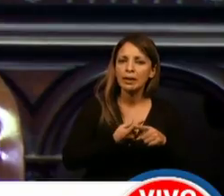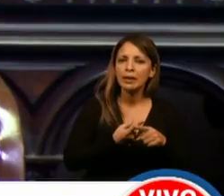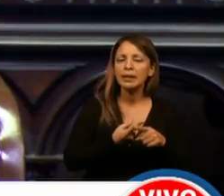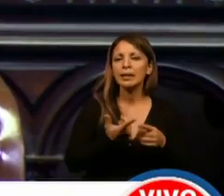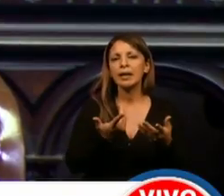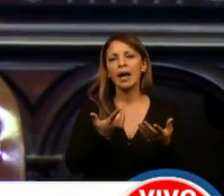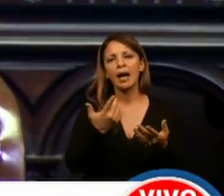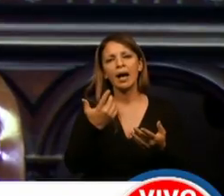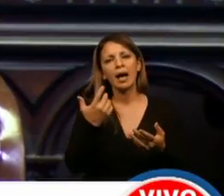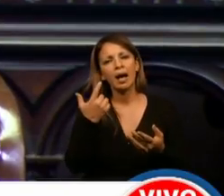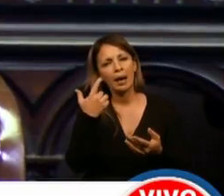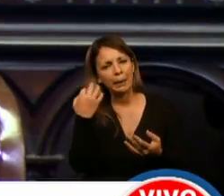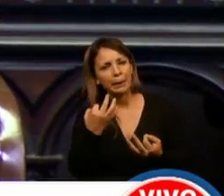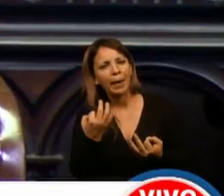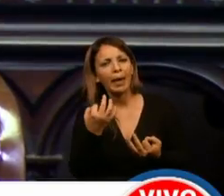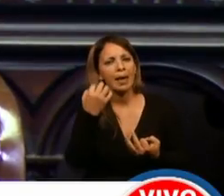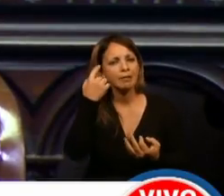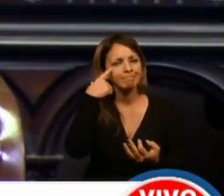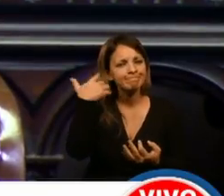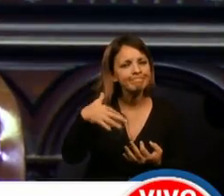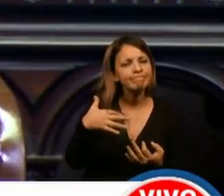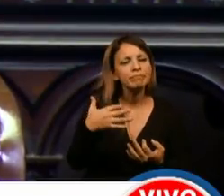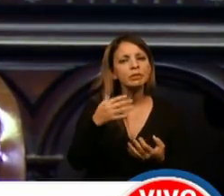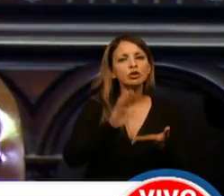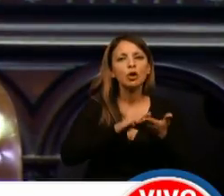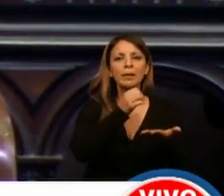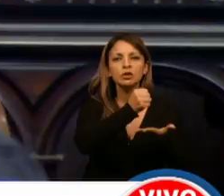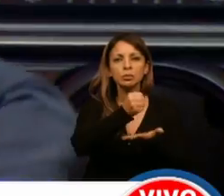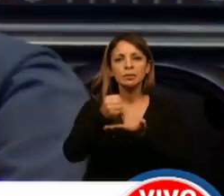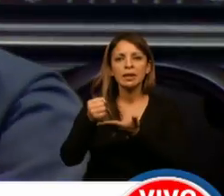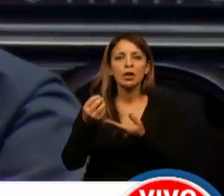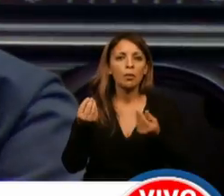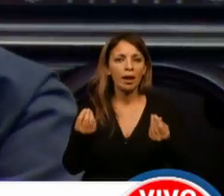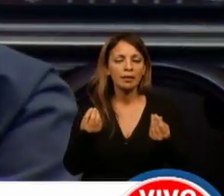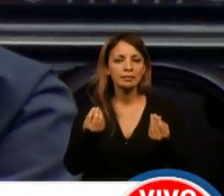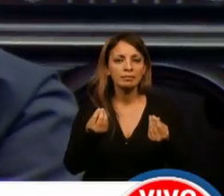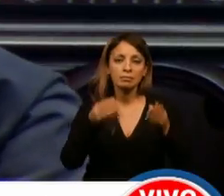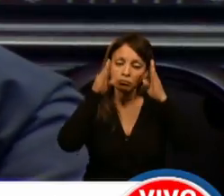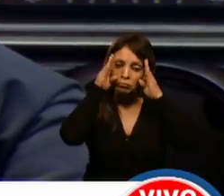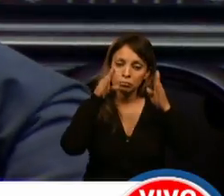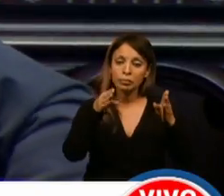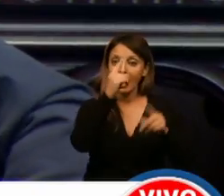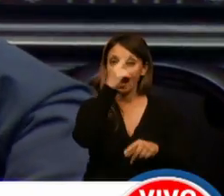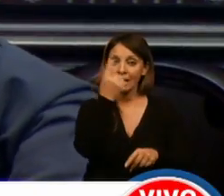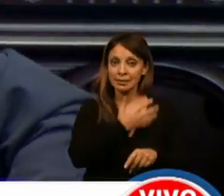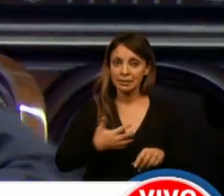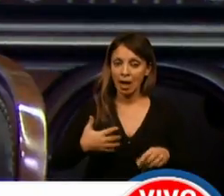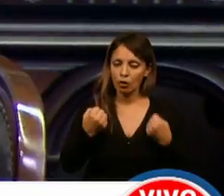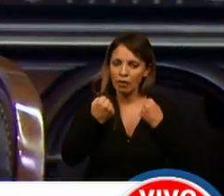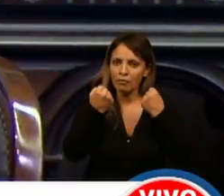inteligente y apropiada de subsidios es la que orienta el esfuerzo del estado